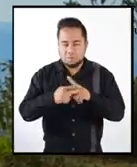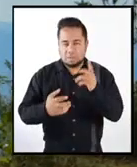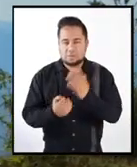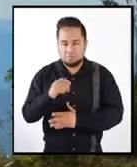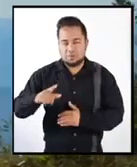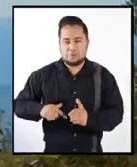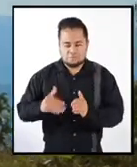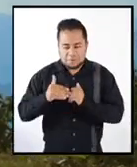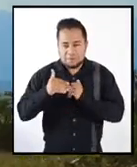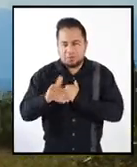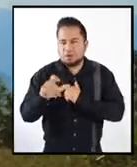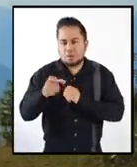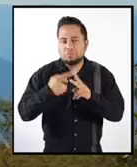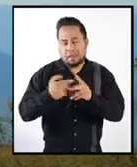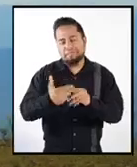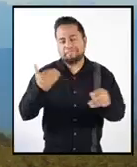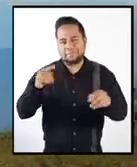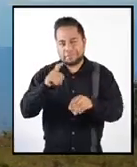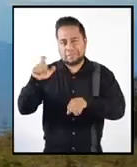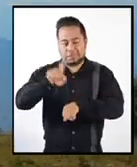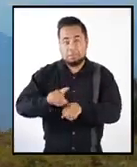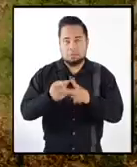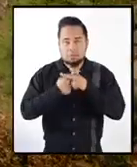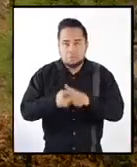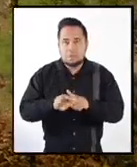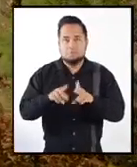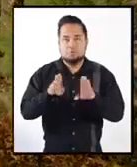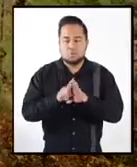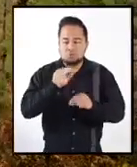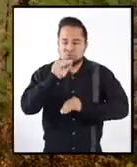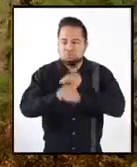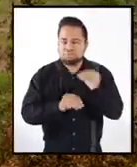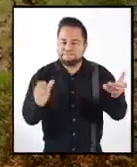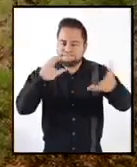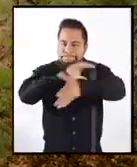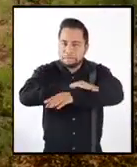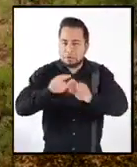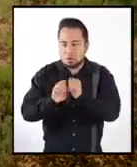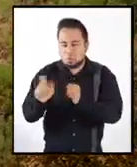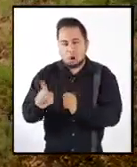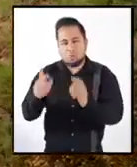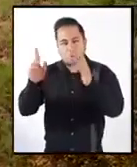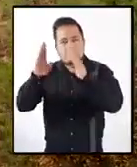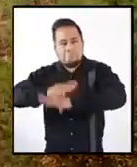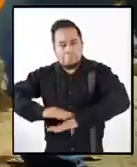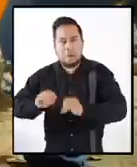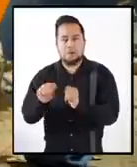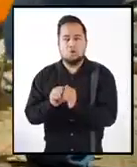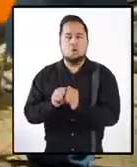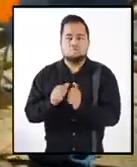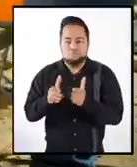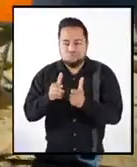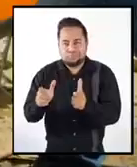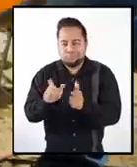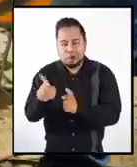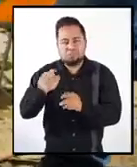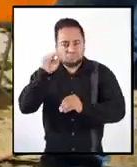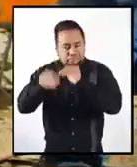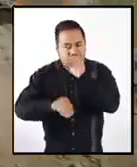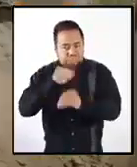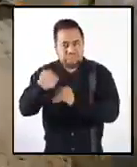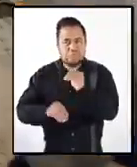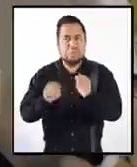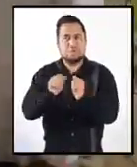la primavera oaxaqueña comenzó hace 100 días iniciamos la reparación histórica con nuestros pueblos construyendo caminos